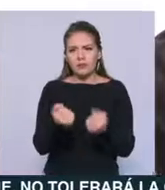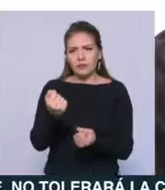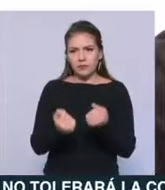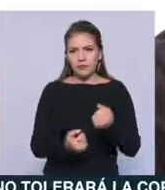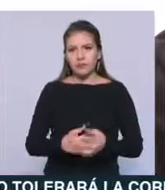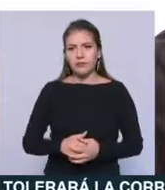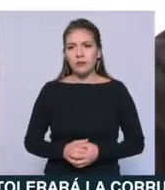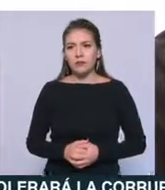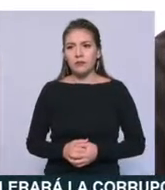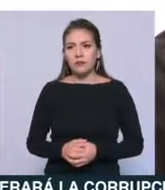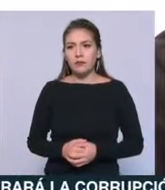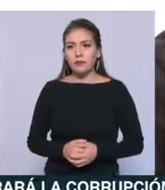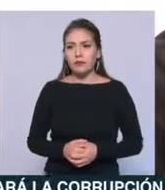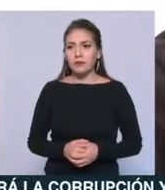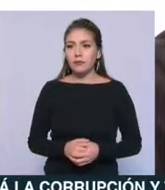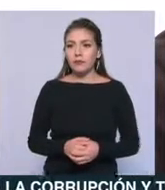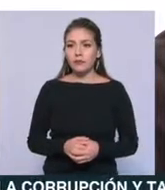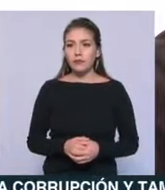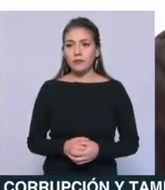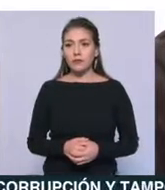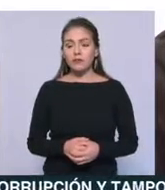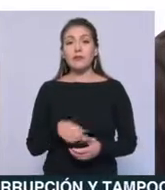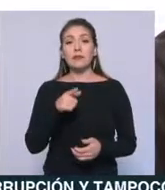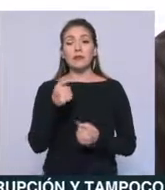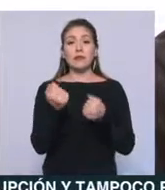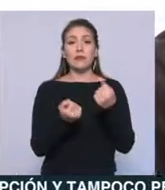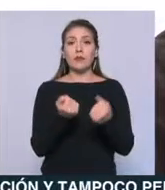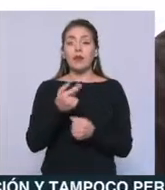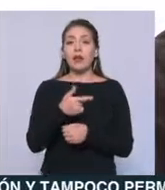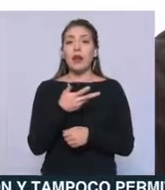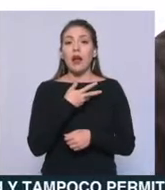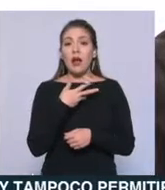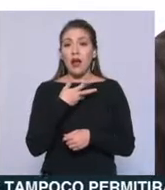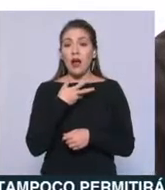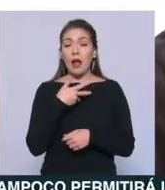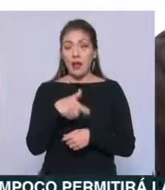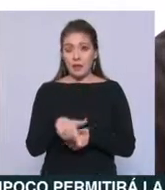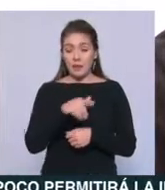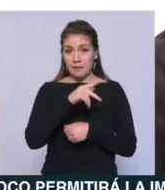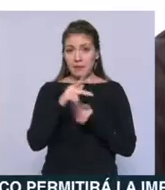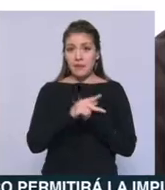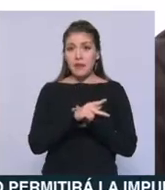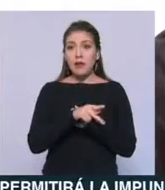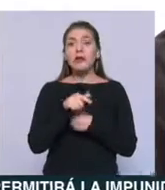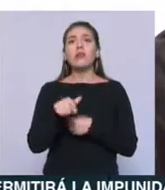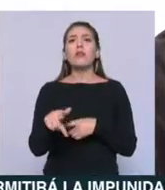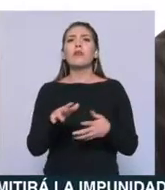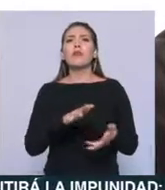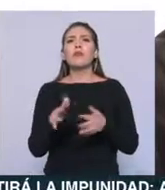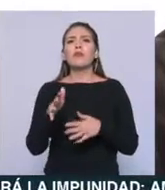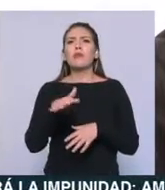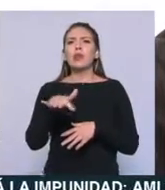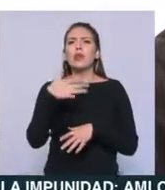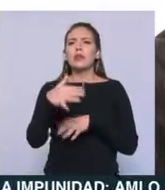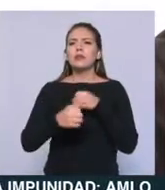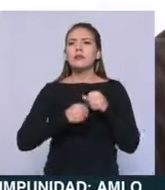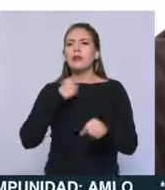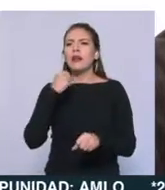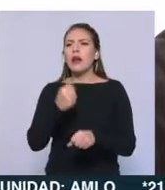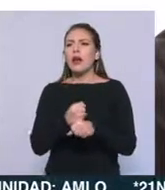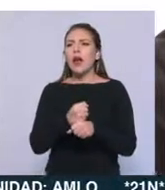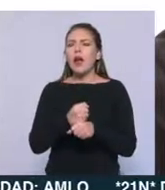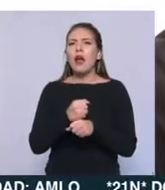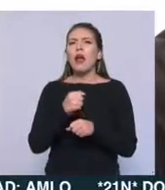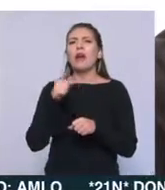Los autos que se ofrecen hoy en nuestro país están 15 años de atraso con respecto a los autos que se comercializan